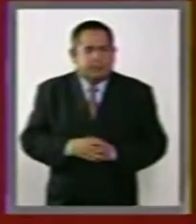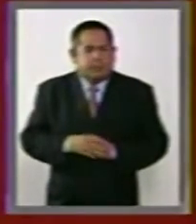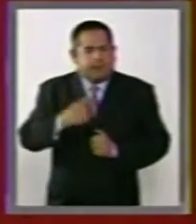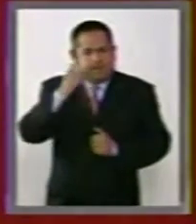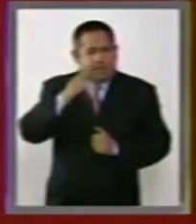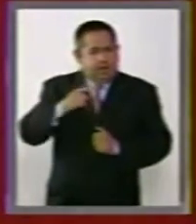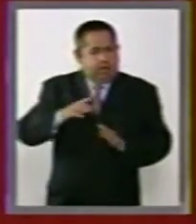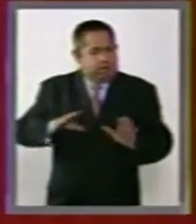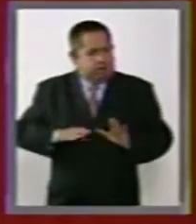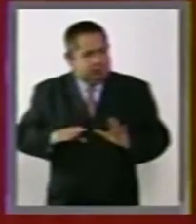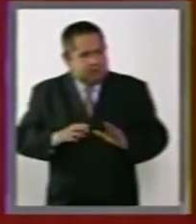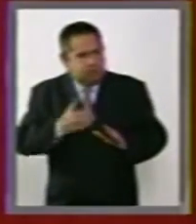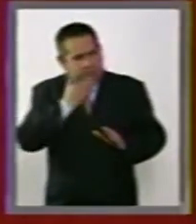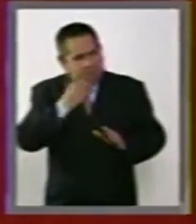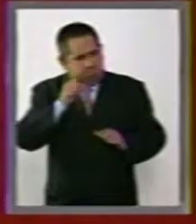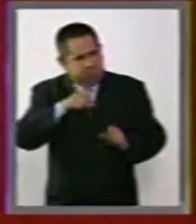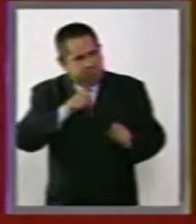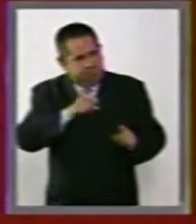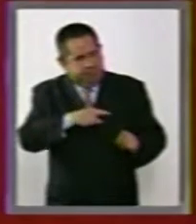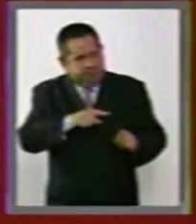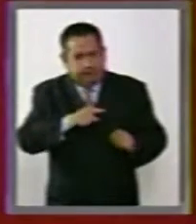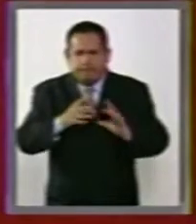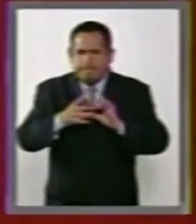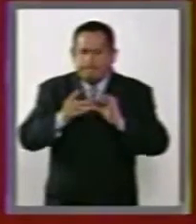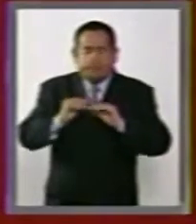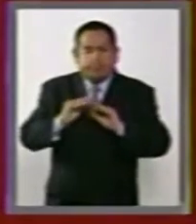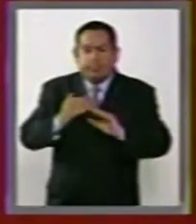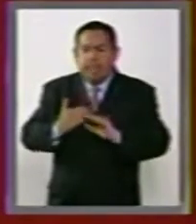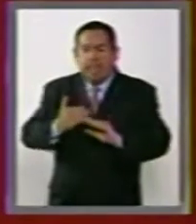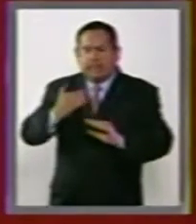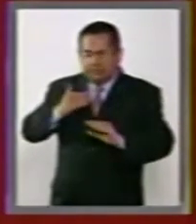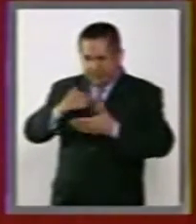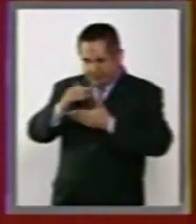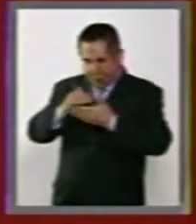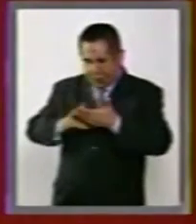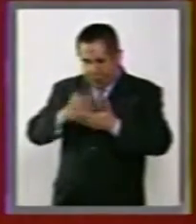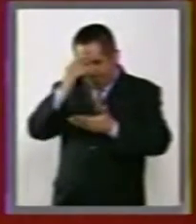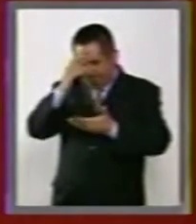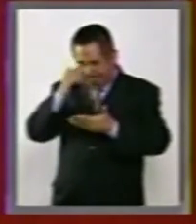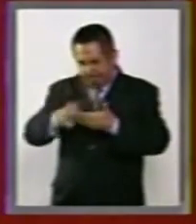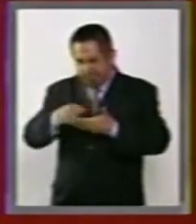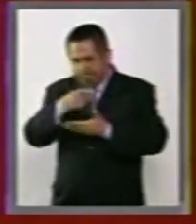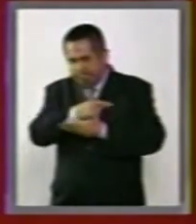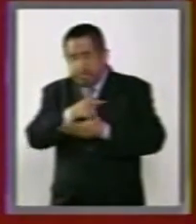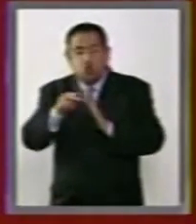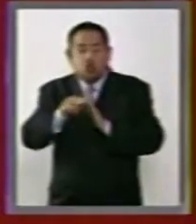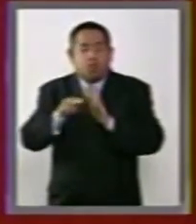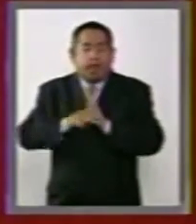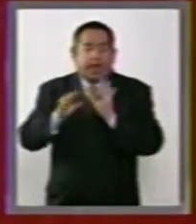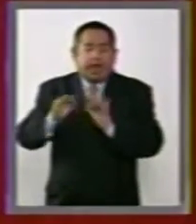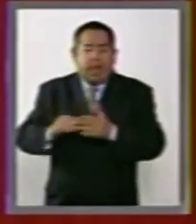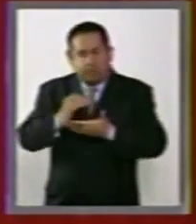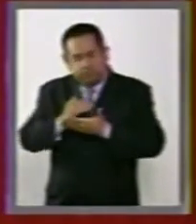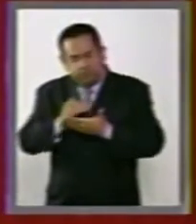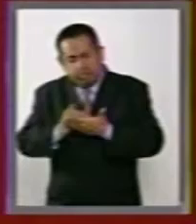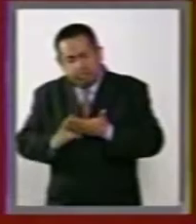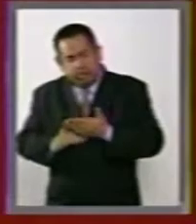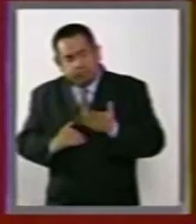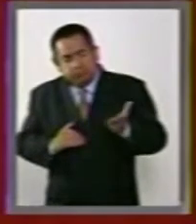que la conducta sea típica, tiene que estar descrita con anterioridad a su comisión en una norma legal.